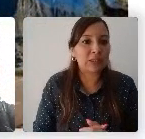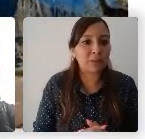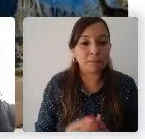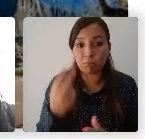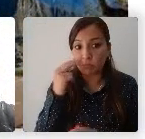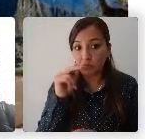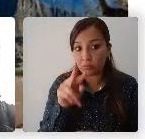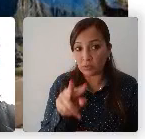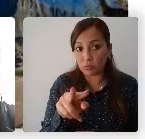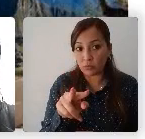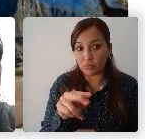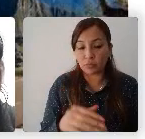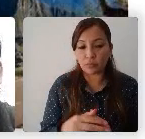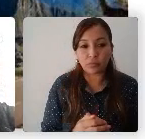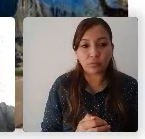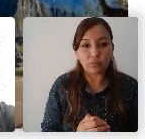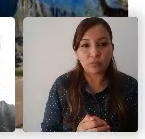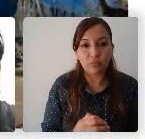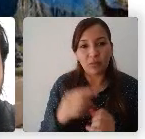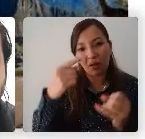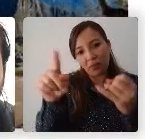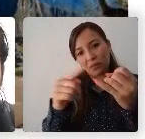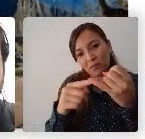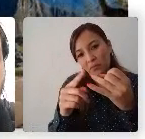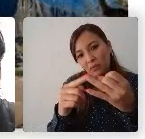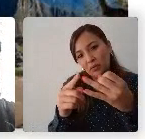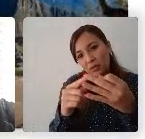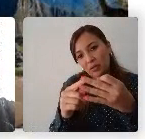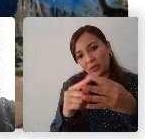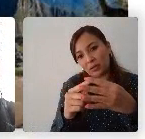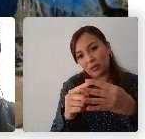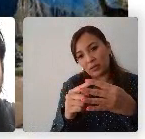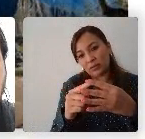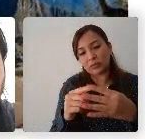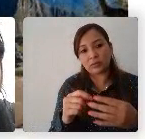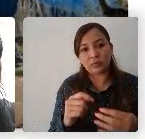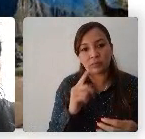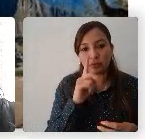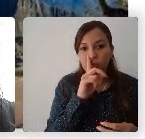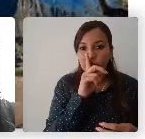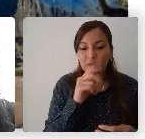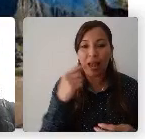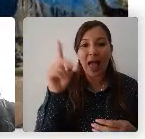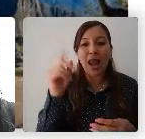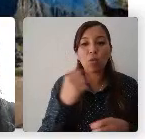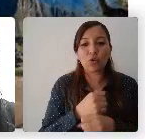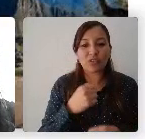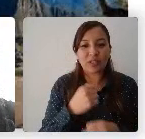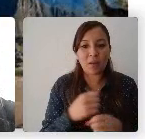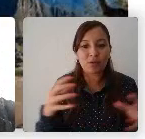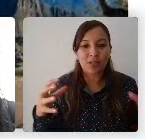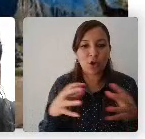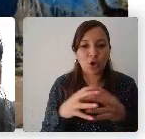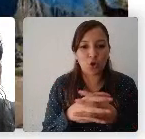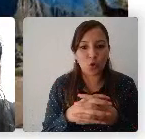de ellos. Como vemos ahí en el mapa, vamos a empezar un poco con algunos emprendimientos. No voy a tocar muchos porque en realidad por un